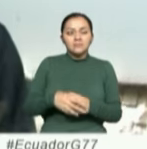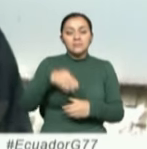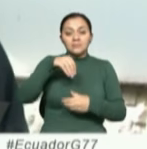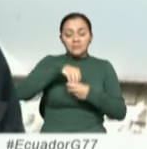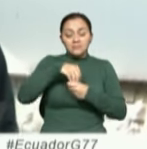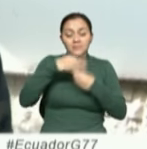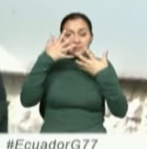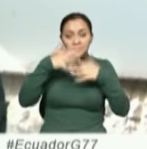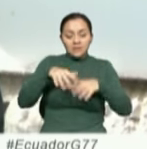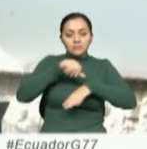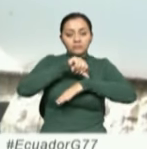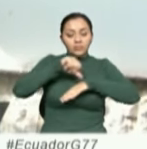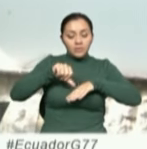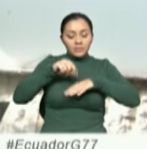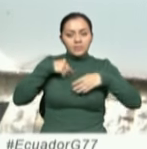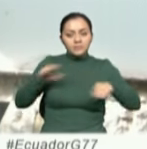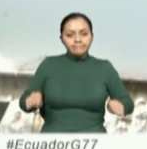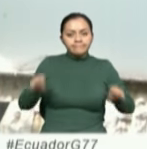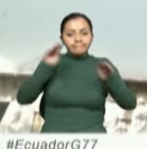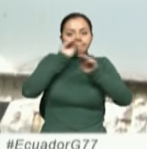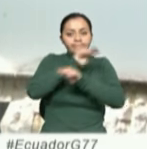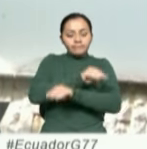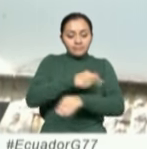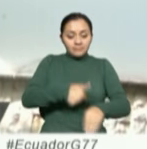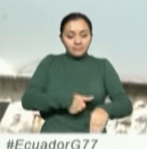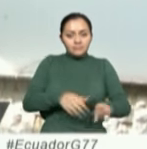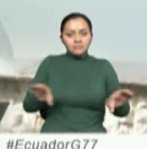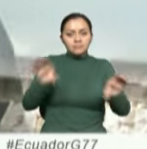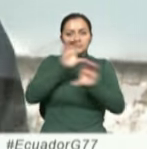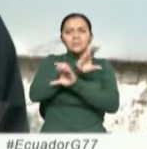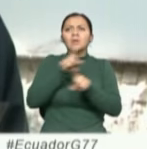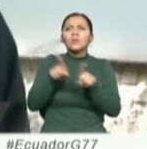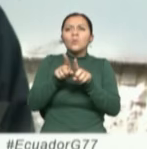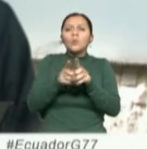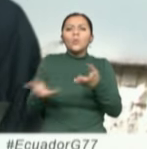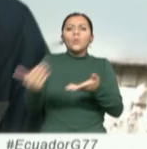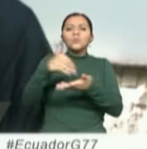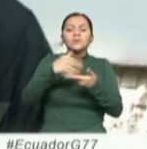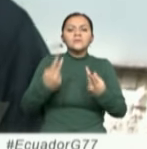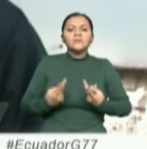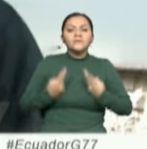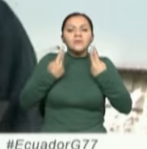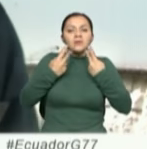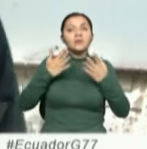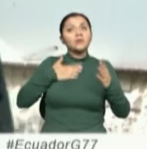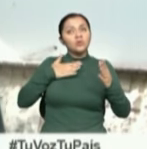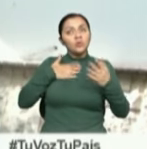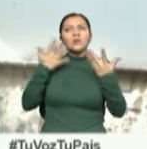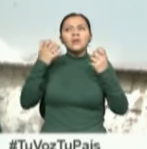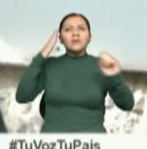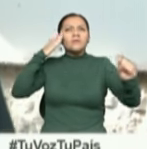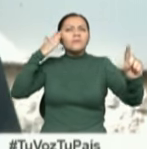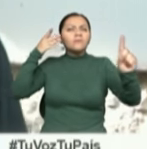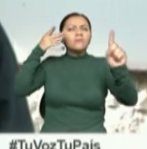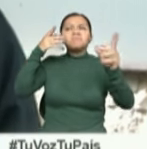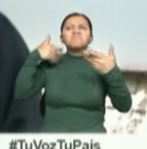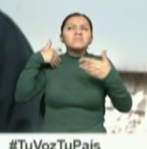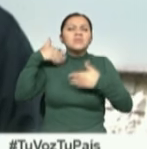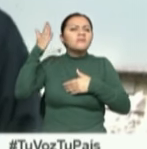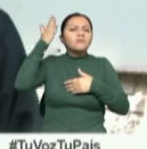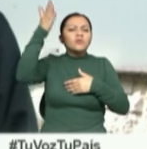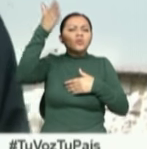trasplante, pues es como volver a vivir, digamos, ¿no? Y mi proyecto que he tenido